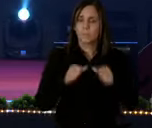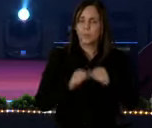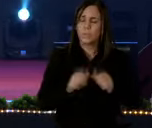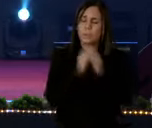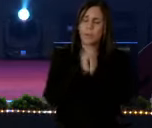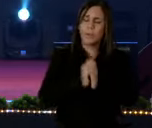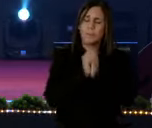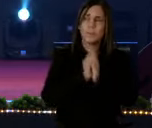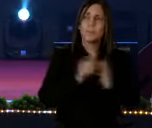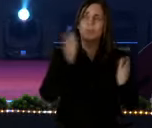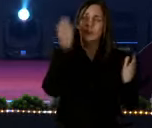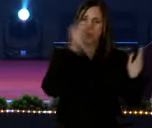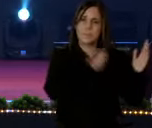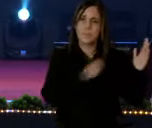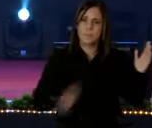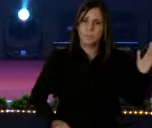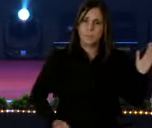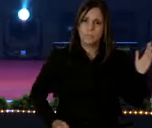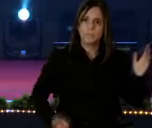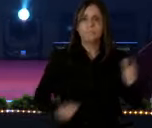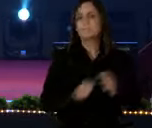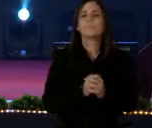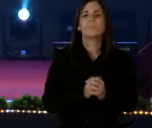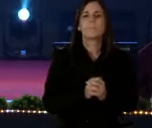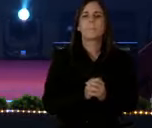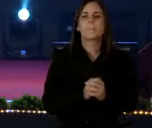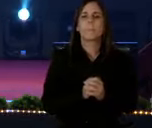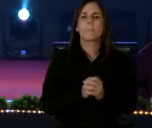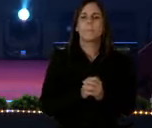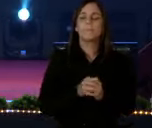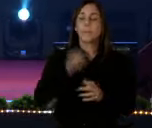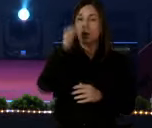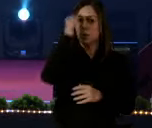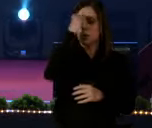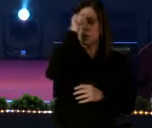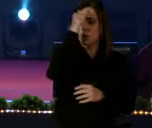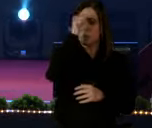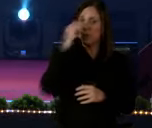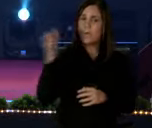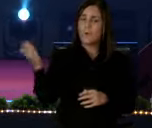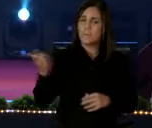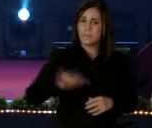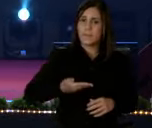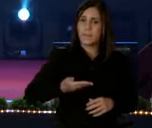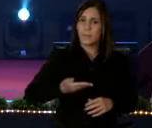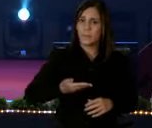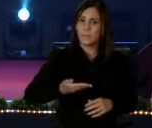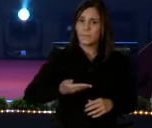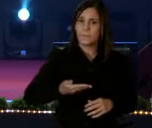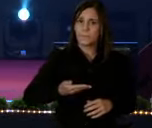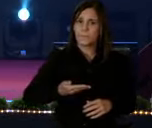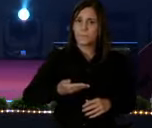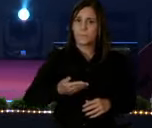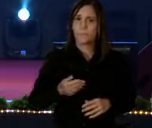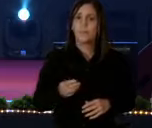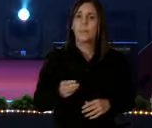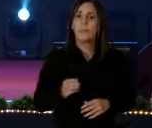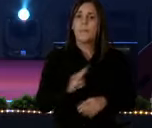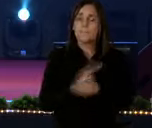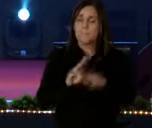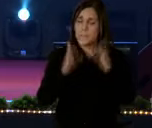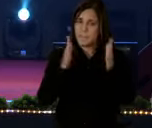todos, dice que es para todos, amén. Y el domingo tenemos como invitado en la alabanza, la adoración al ministro Marcos Yaroide, así